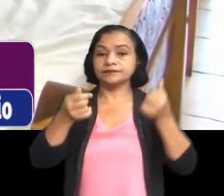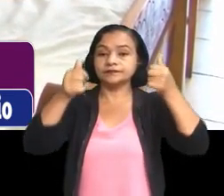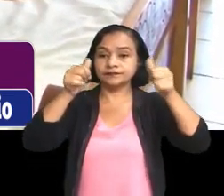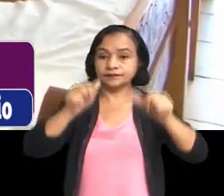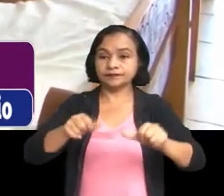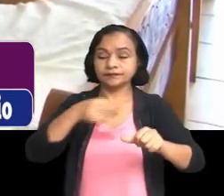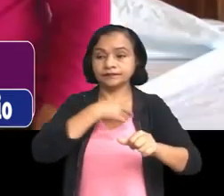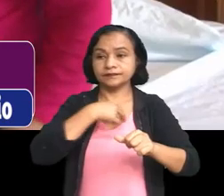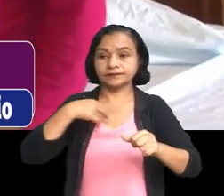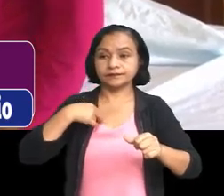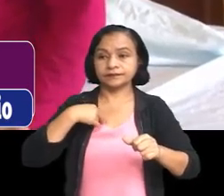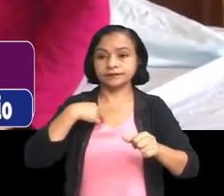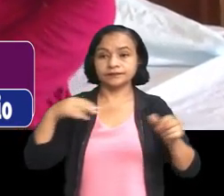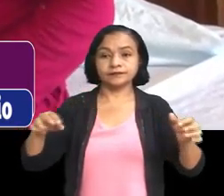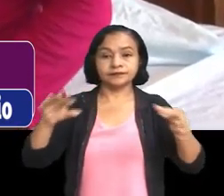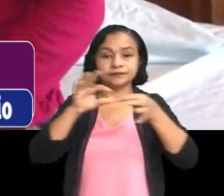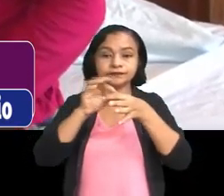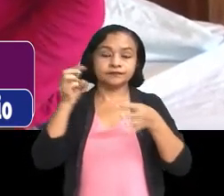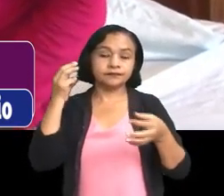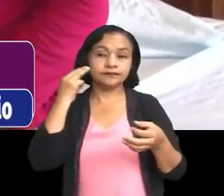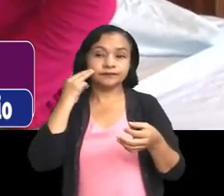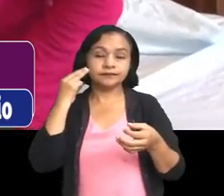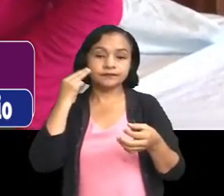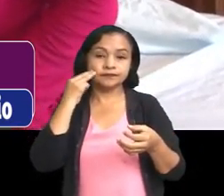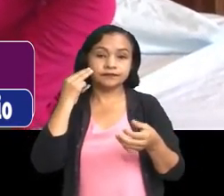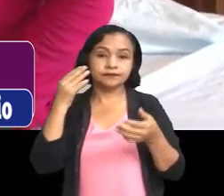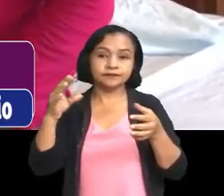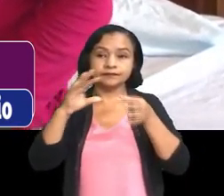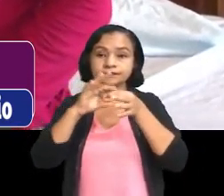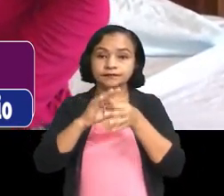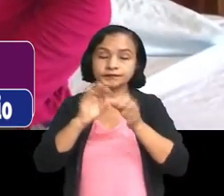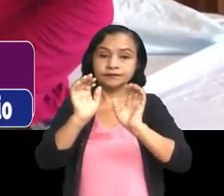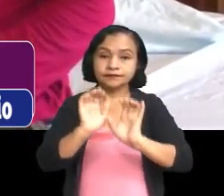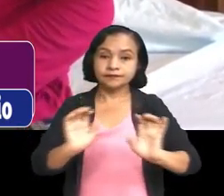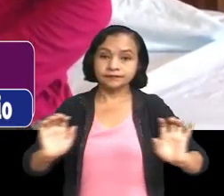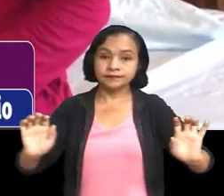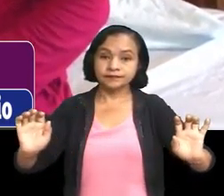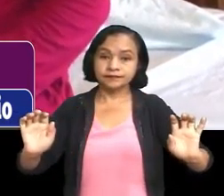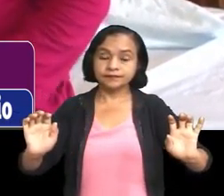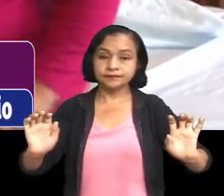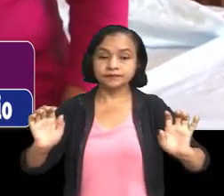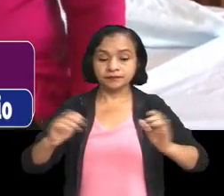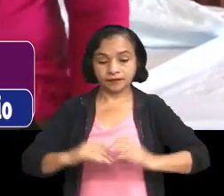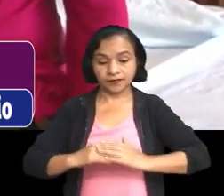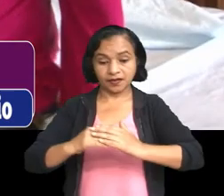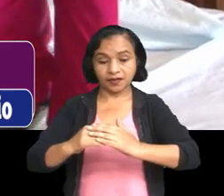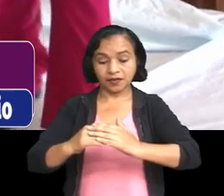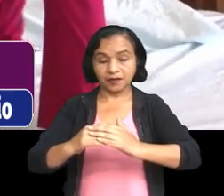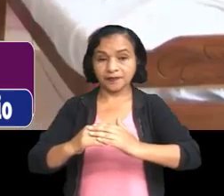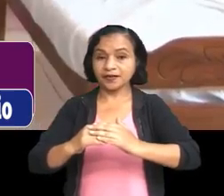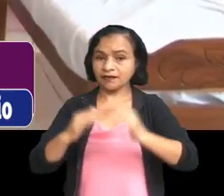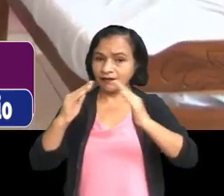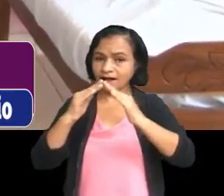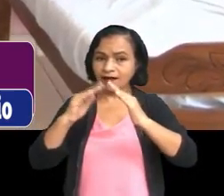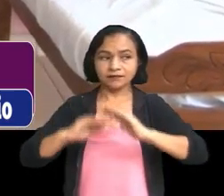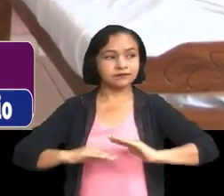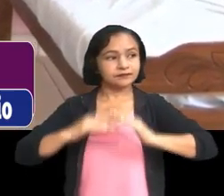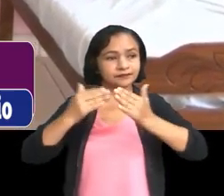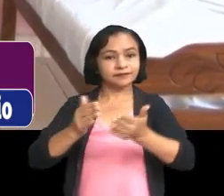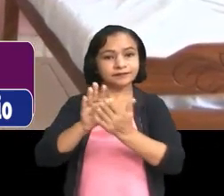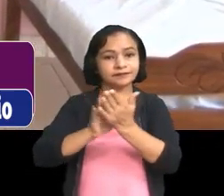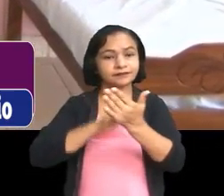estar al lado de esas madres. Por ejemplo, esos niños que todavía ni siquiera han nacido tienen relación con la casa materna. Ese